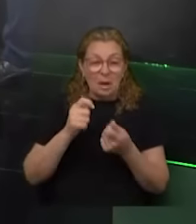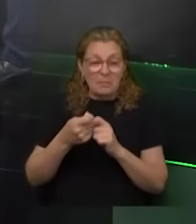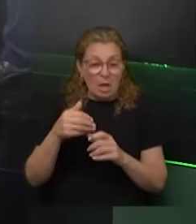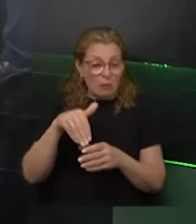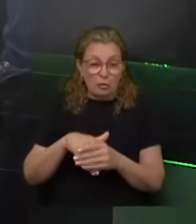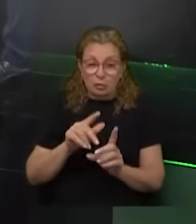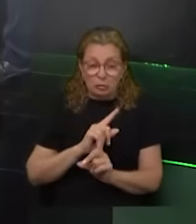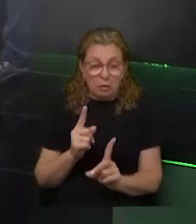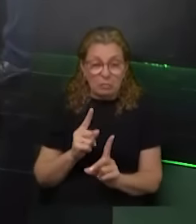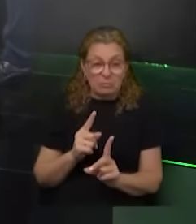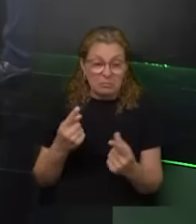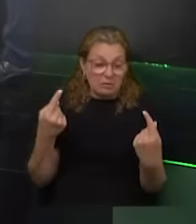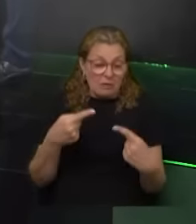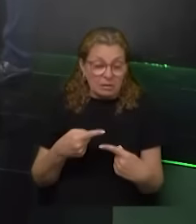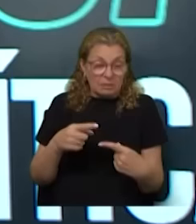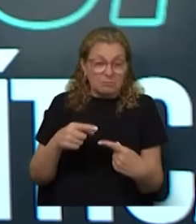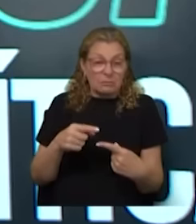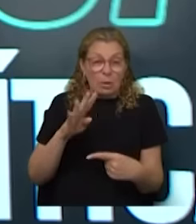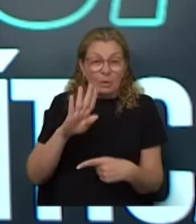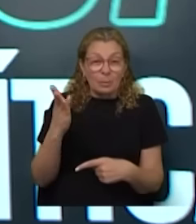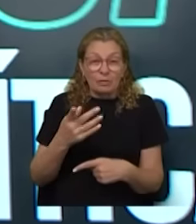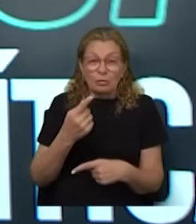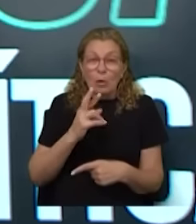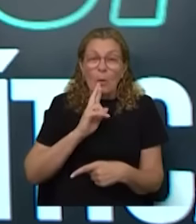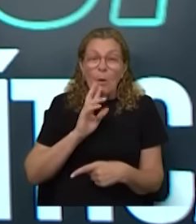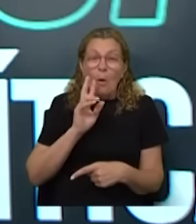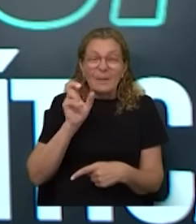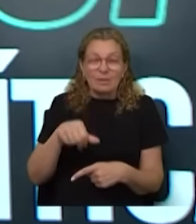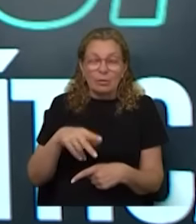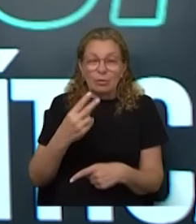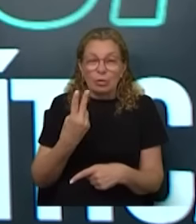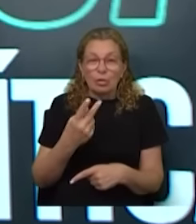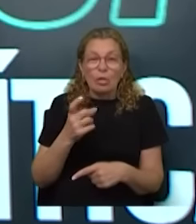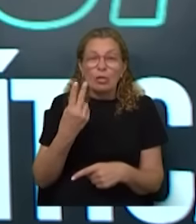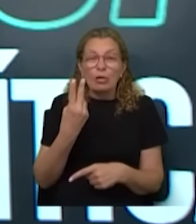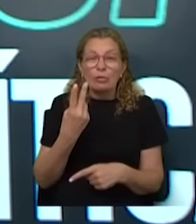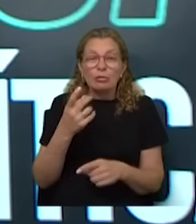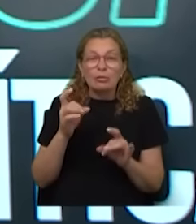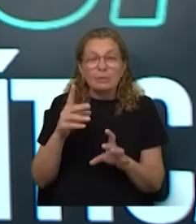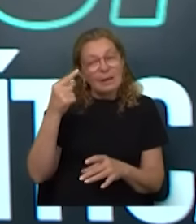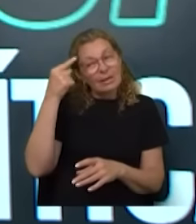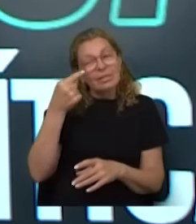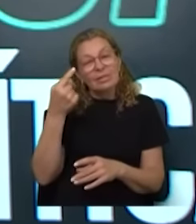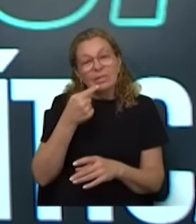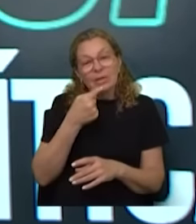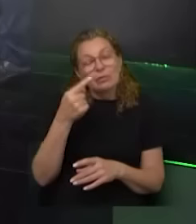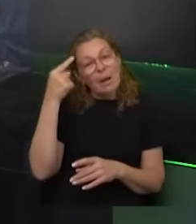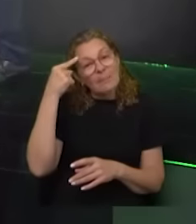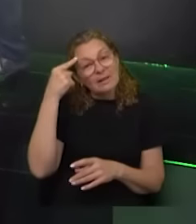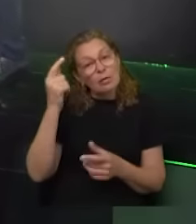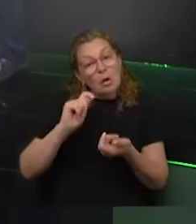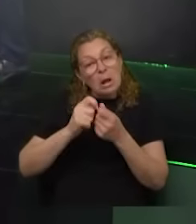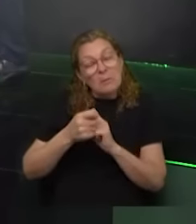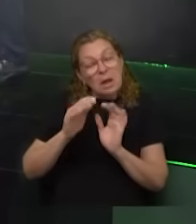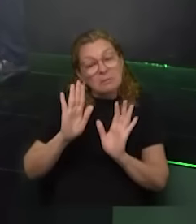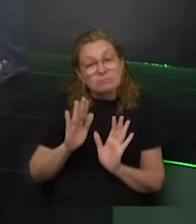eh A partir del debate 4% no opinó solamente el dos dijo que que estaba pensando o podía llegar a cambiar y